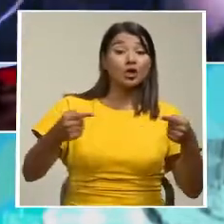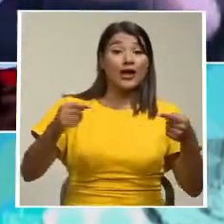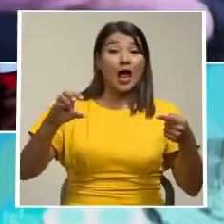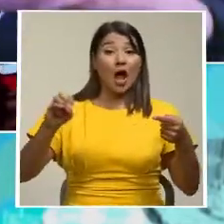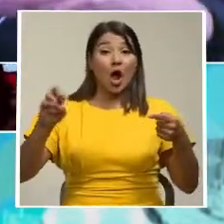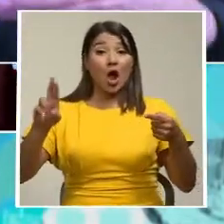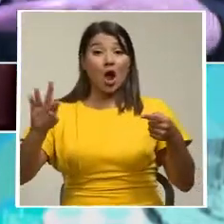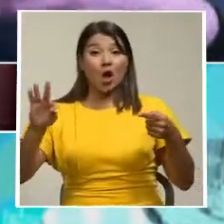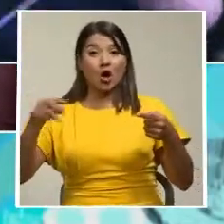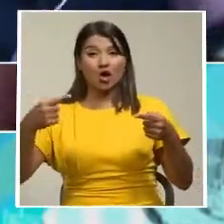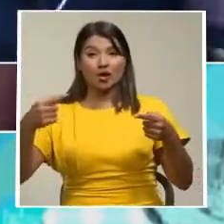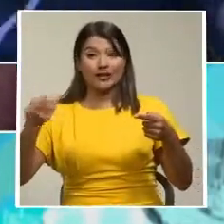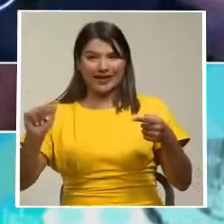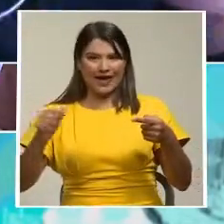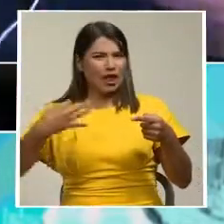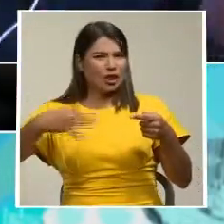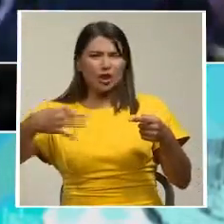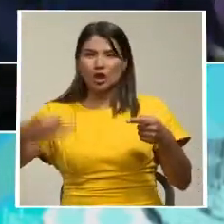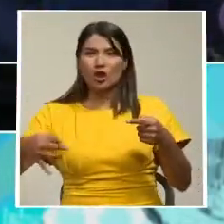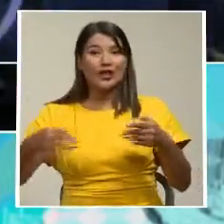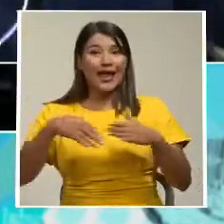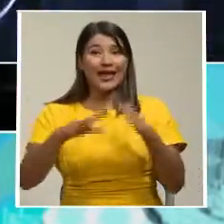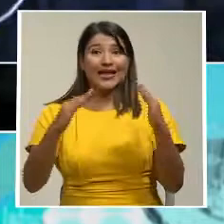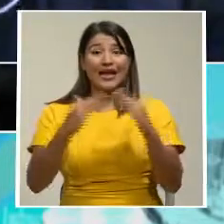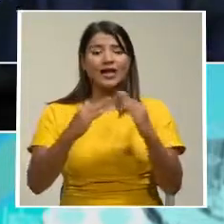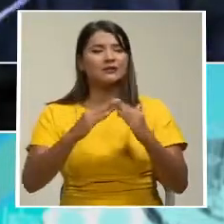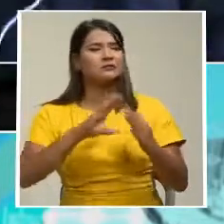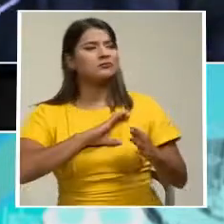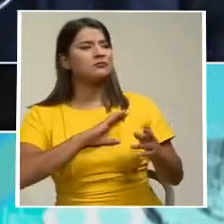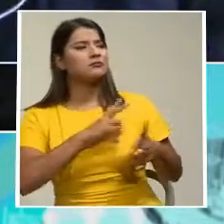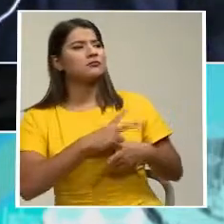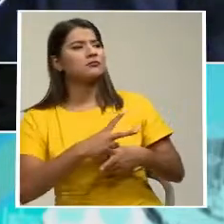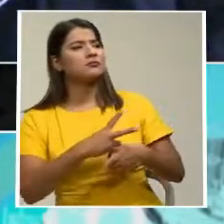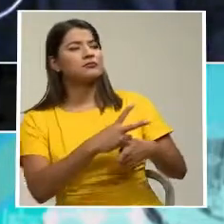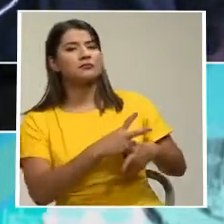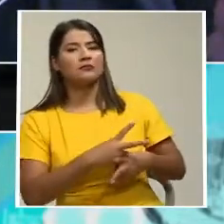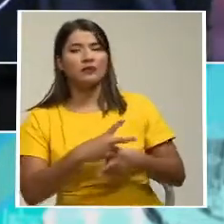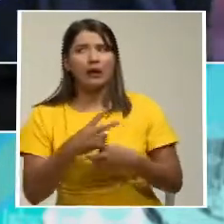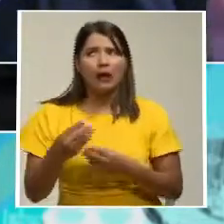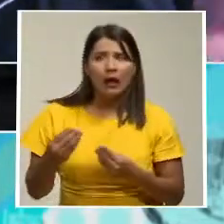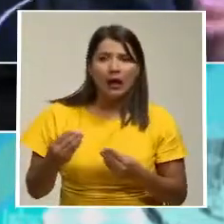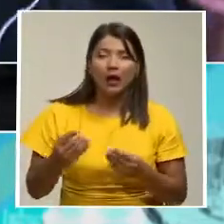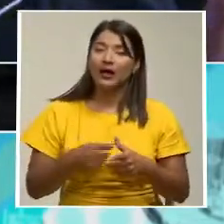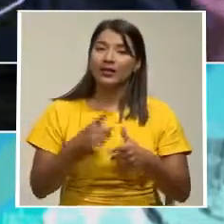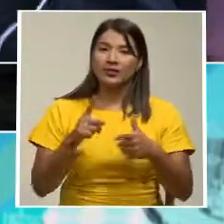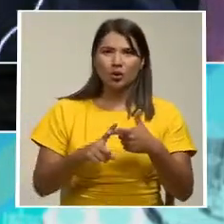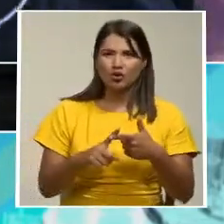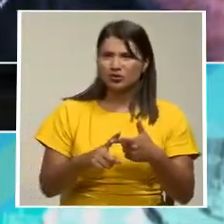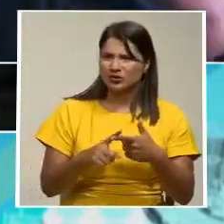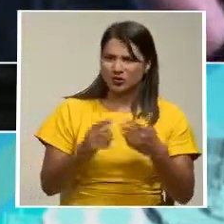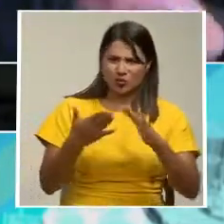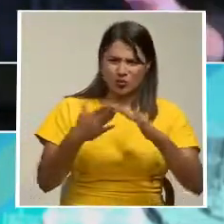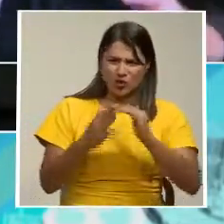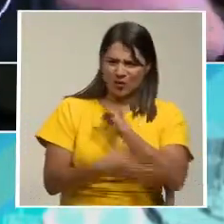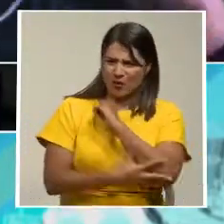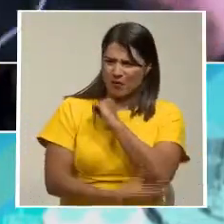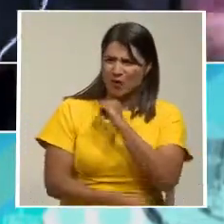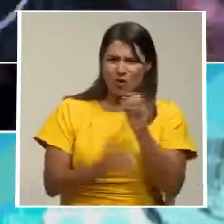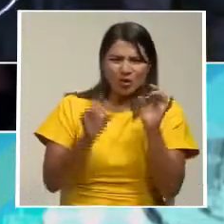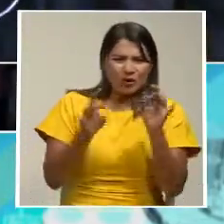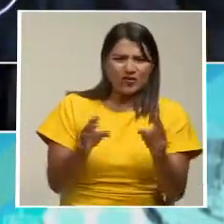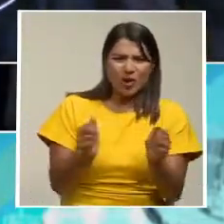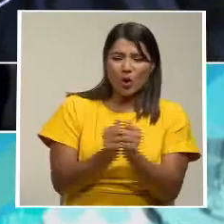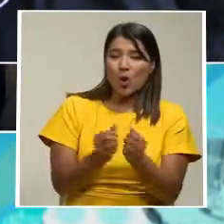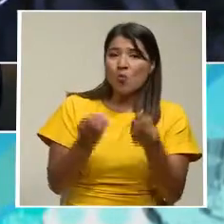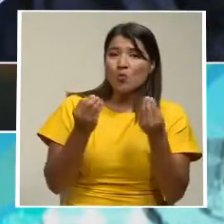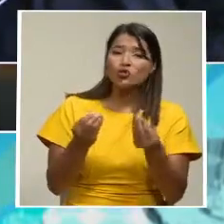como de los parapoliciales que están ahí controlando lo que la gente hace. Entonces, un estado empobrecido, terrible, con mucho